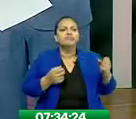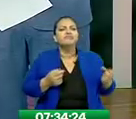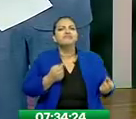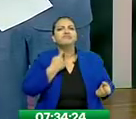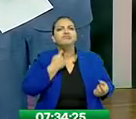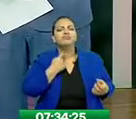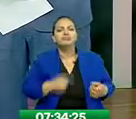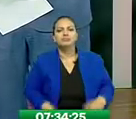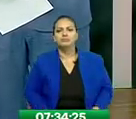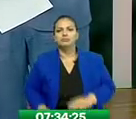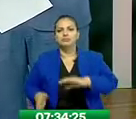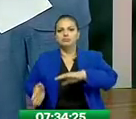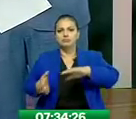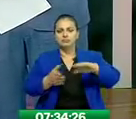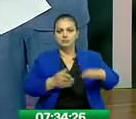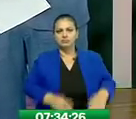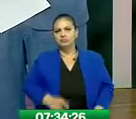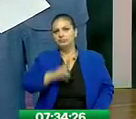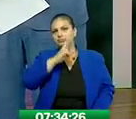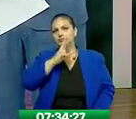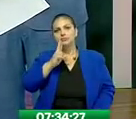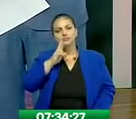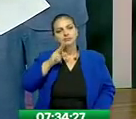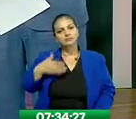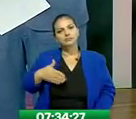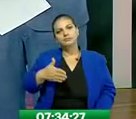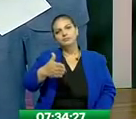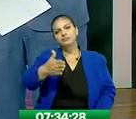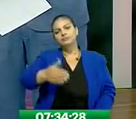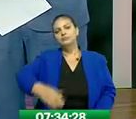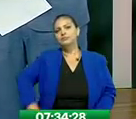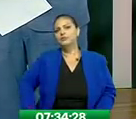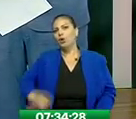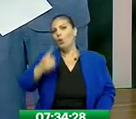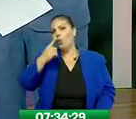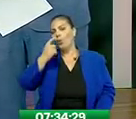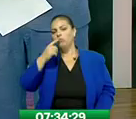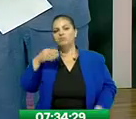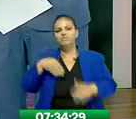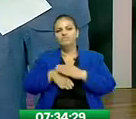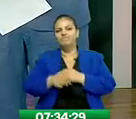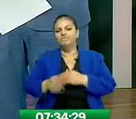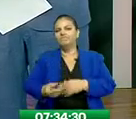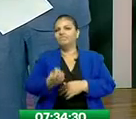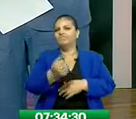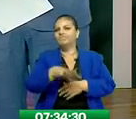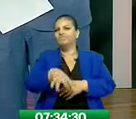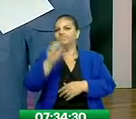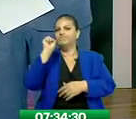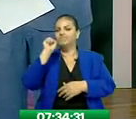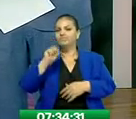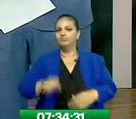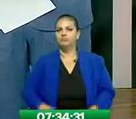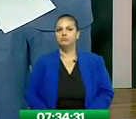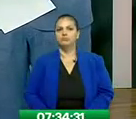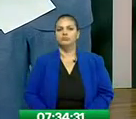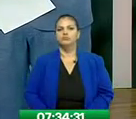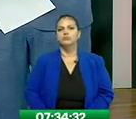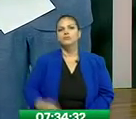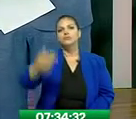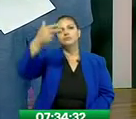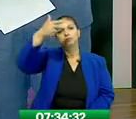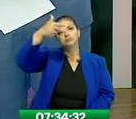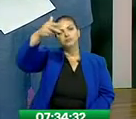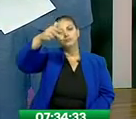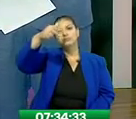sujeto quien ingresó y desvalijó a los comensales y se llevó el dinero de las ventas del día. Una cámara de seguridad captó el suceso